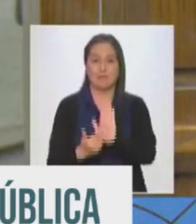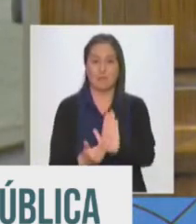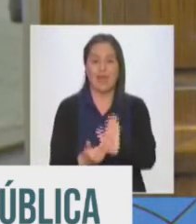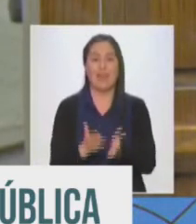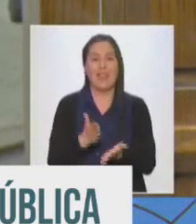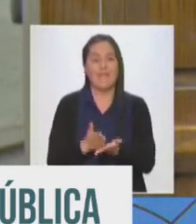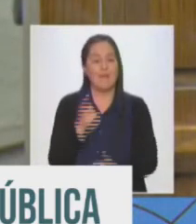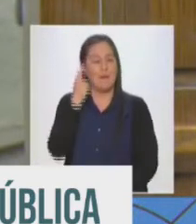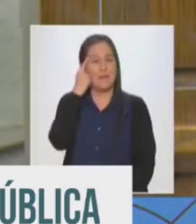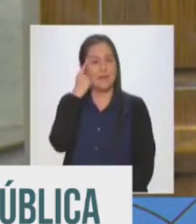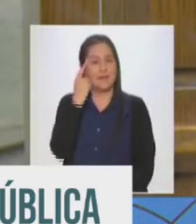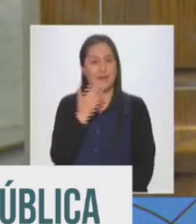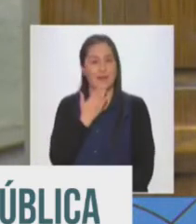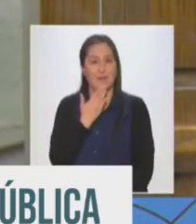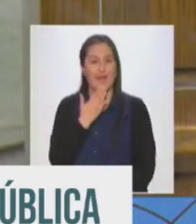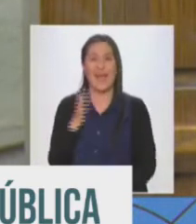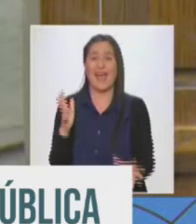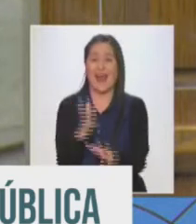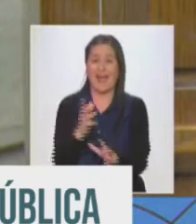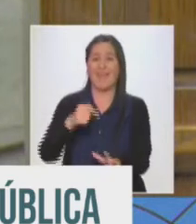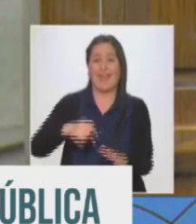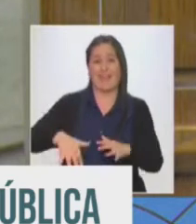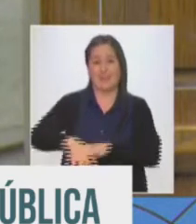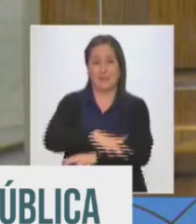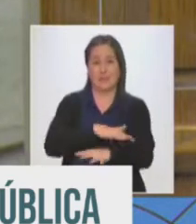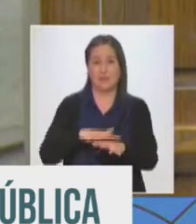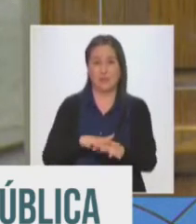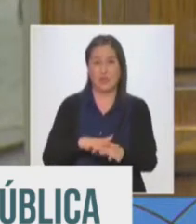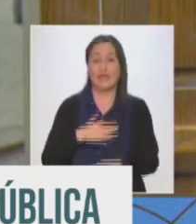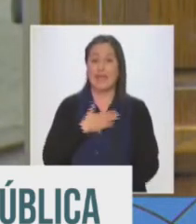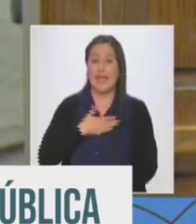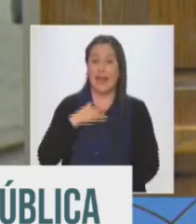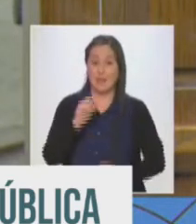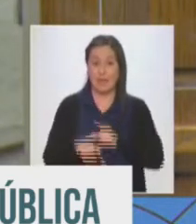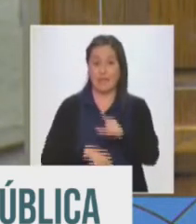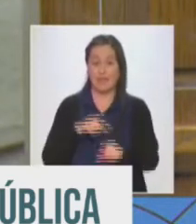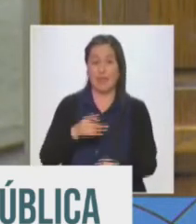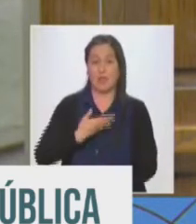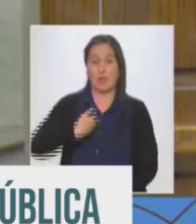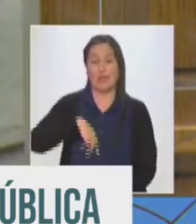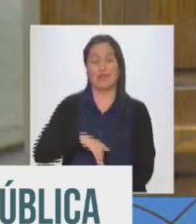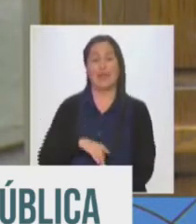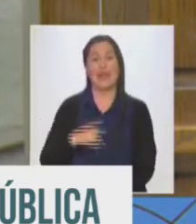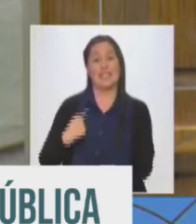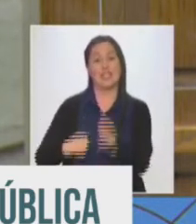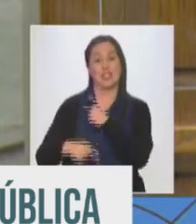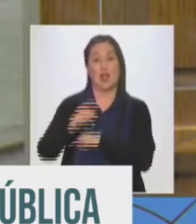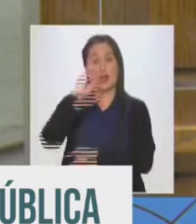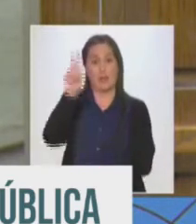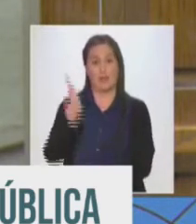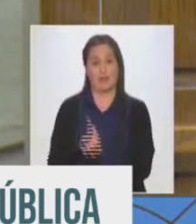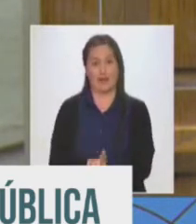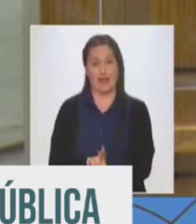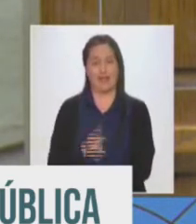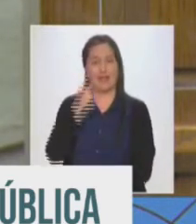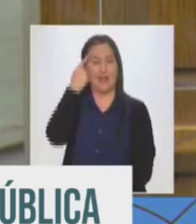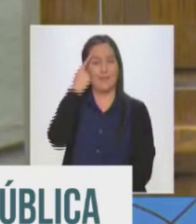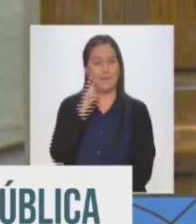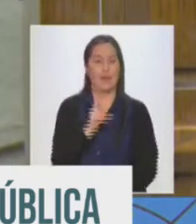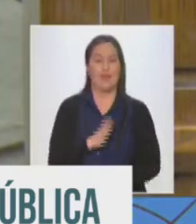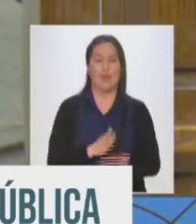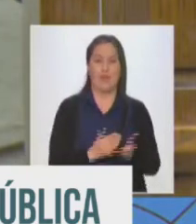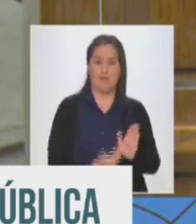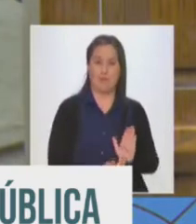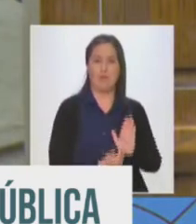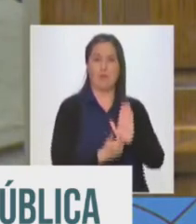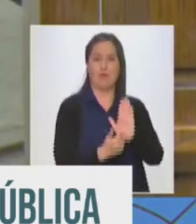pensar también en la gravedad de estos hechos si queremos defender nuestra historia republicana, pero también creo que tenemos que dar una señal para